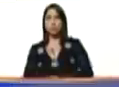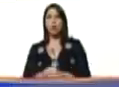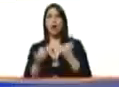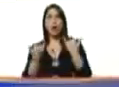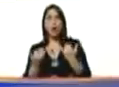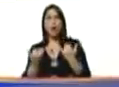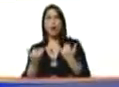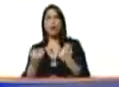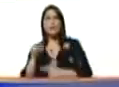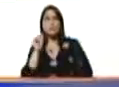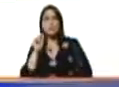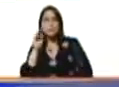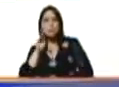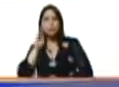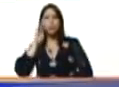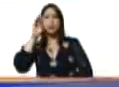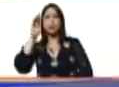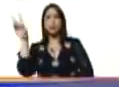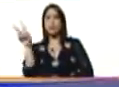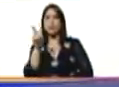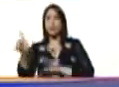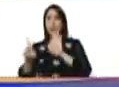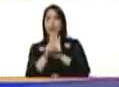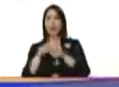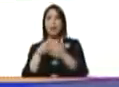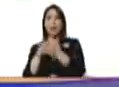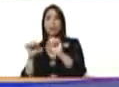futuro de Venezuela con la ley antibloqueo